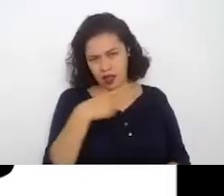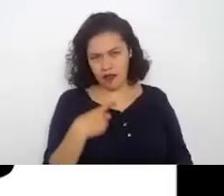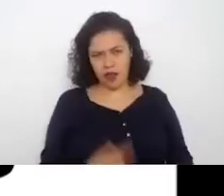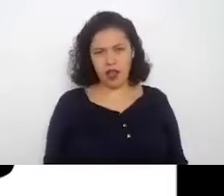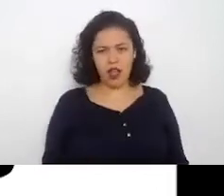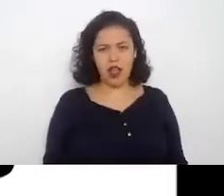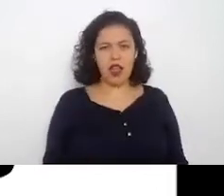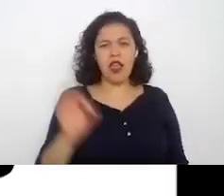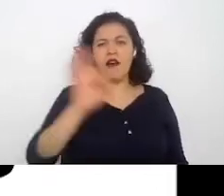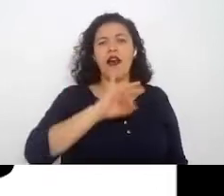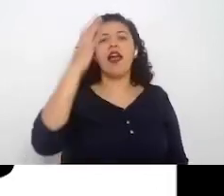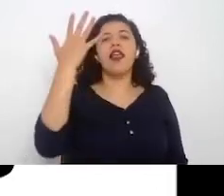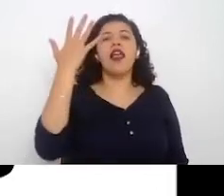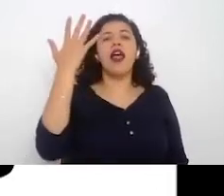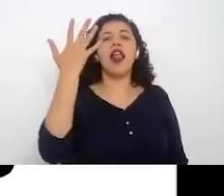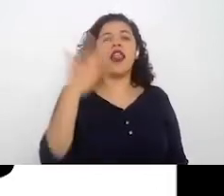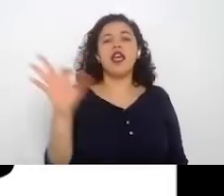excede del 10%.